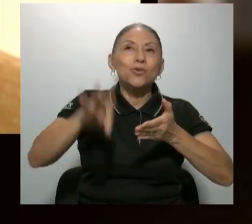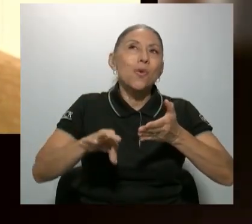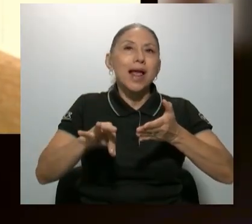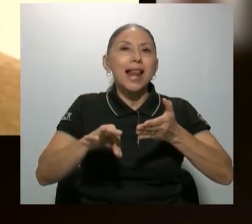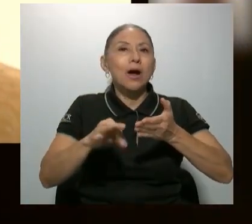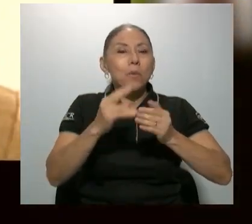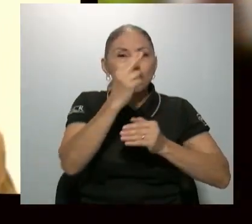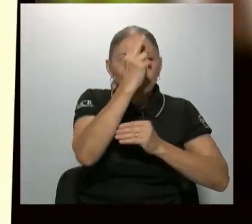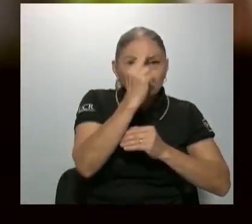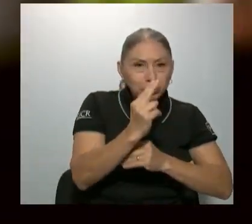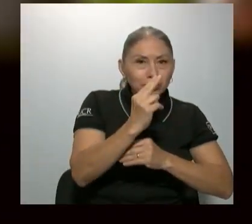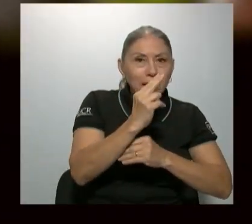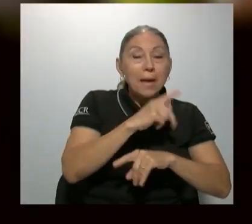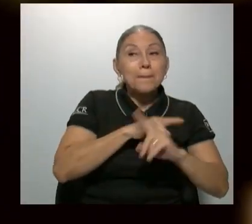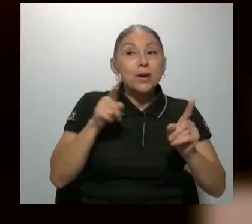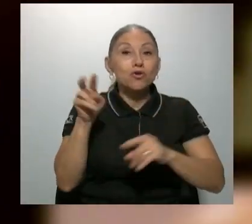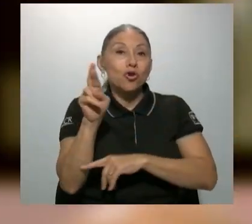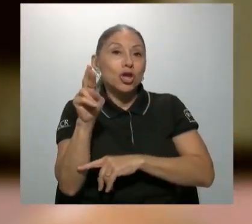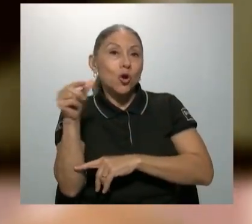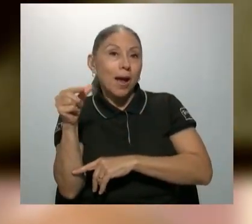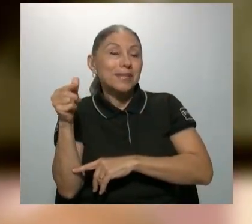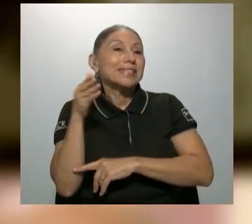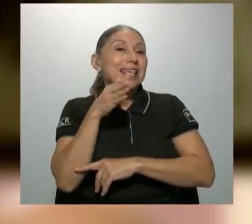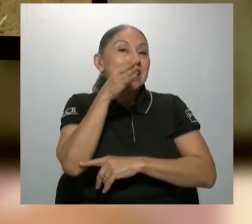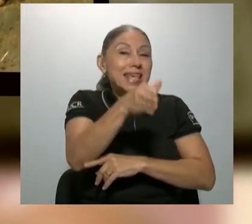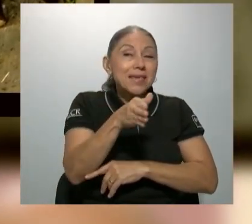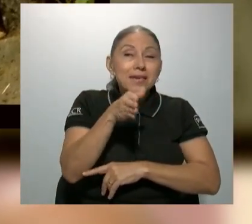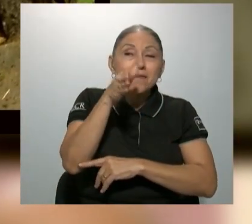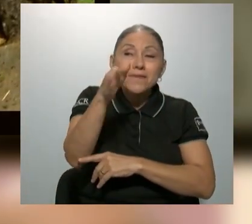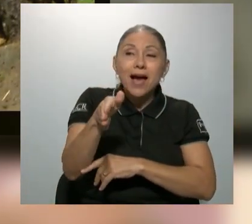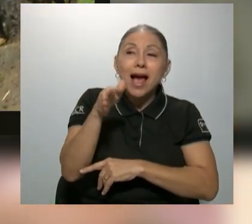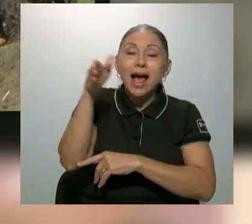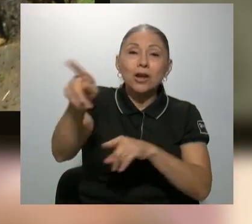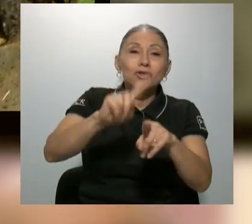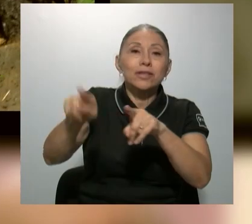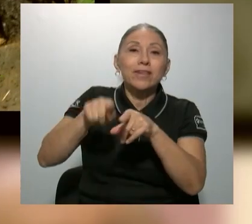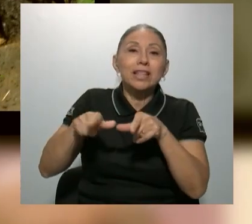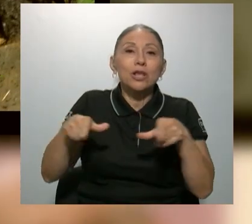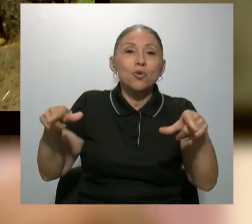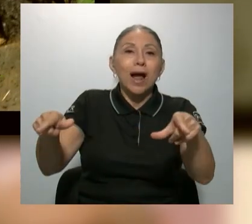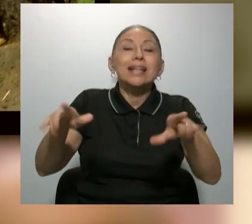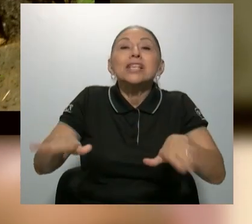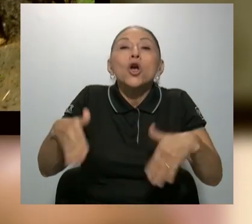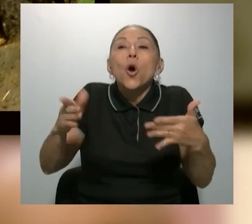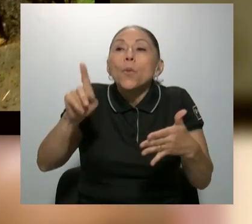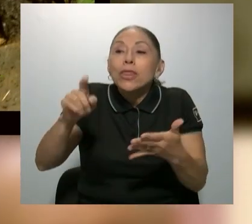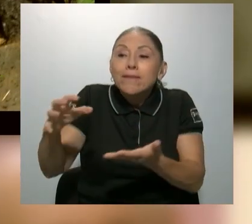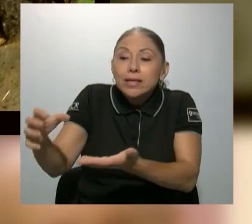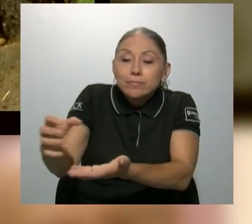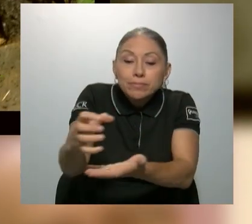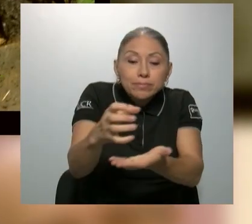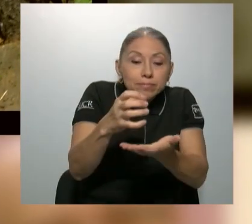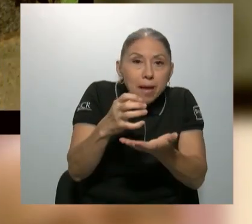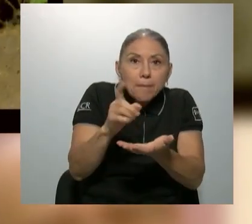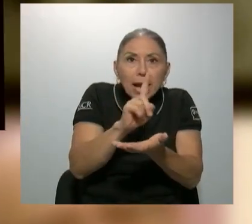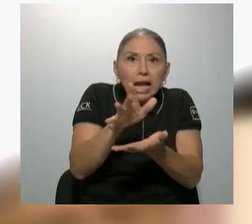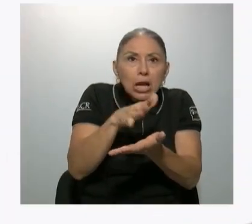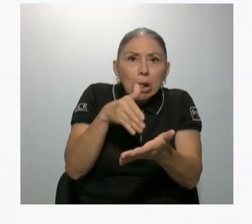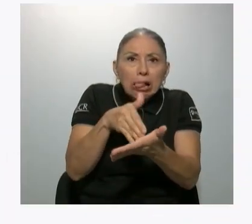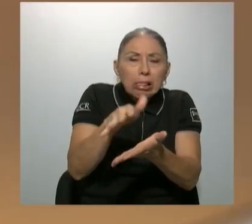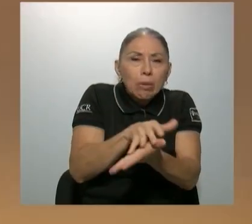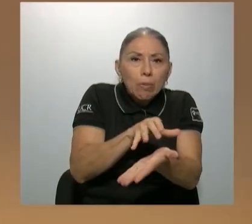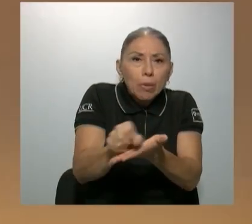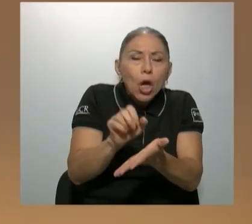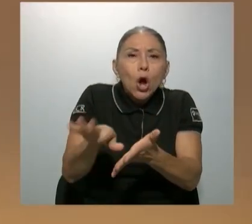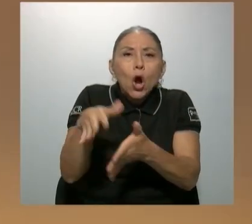los diferentes lugares, de cómo tomarlos para que no se dañaran, cómo envolverlos, cómo transportarlos al